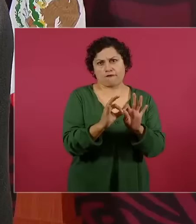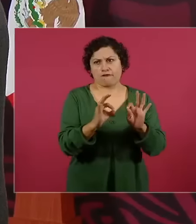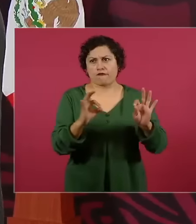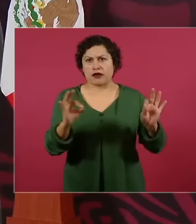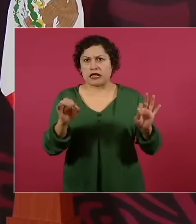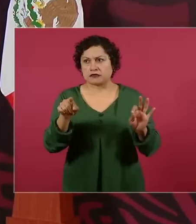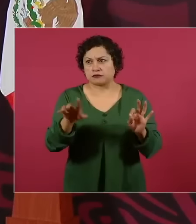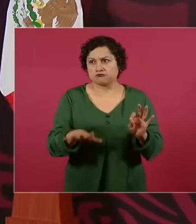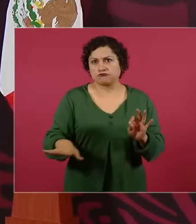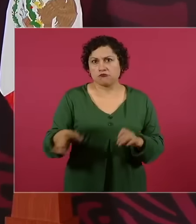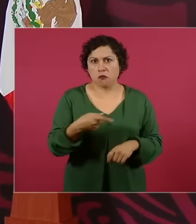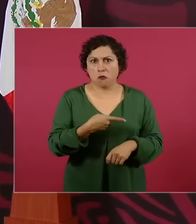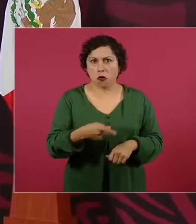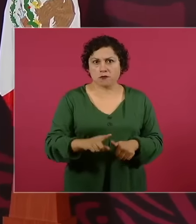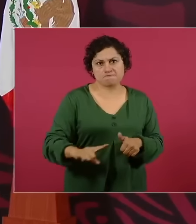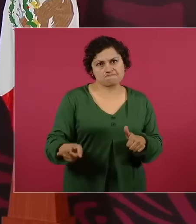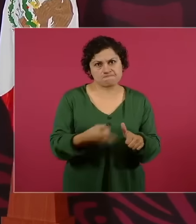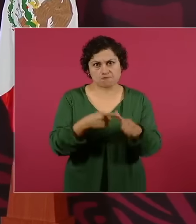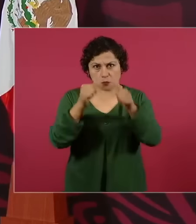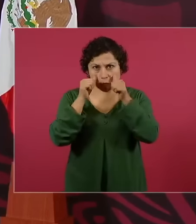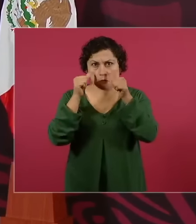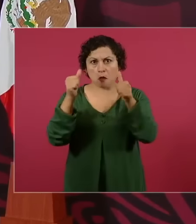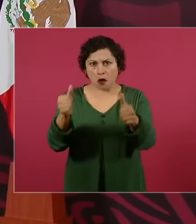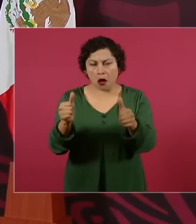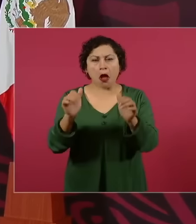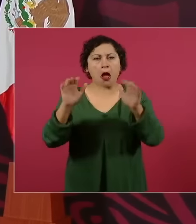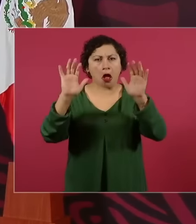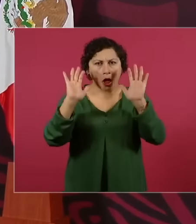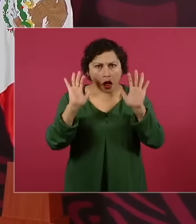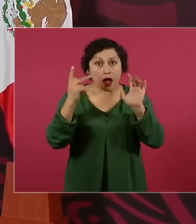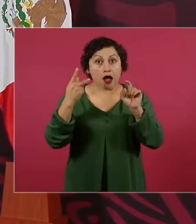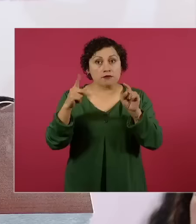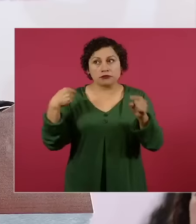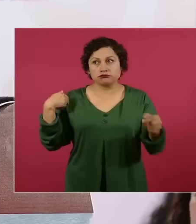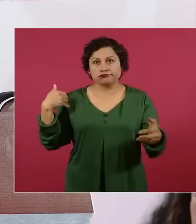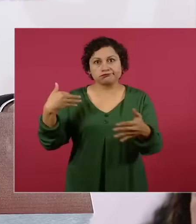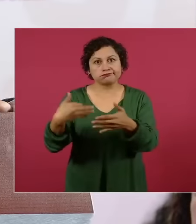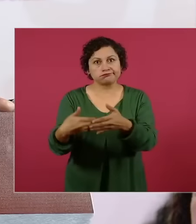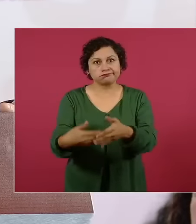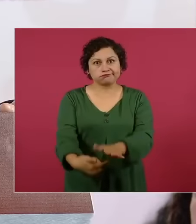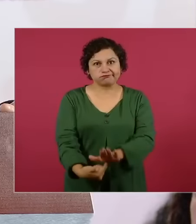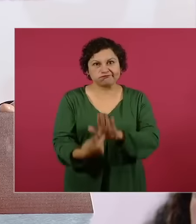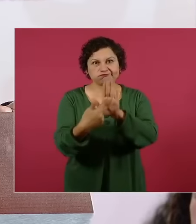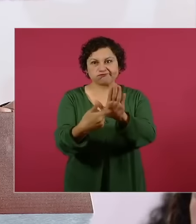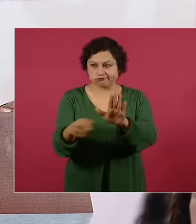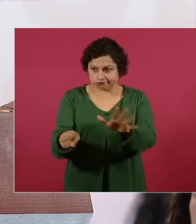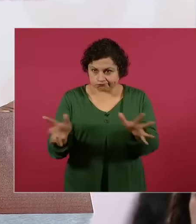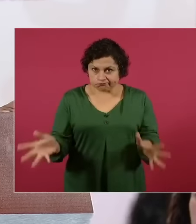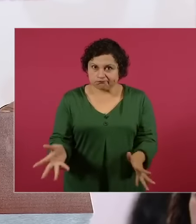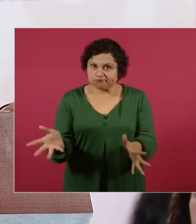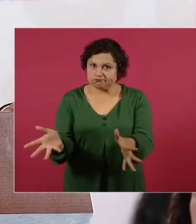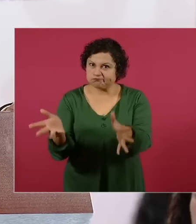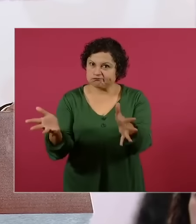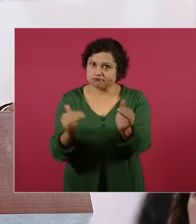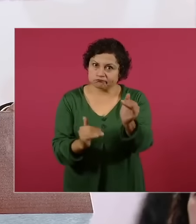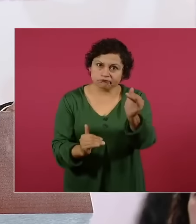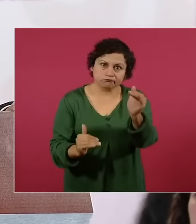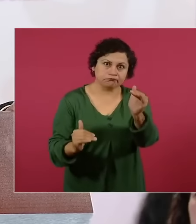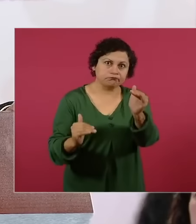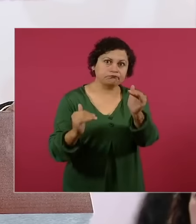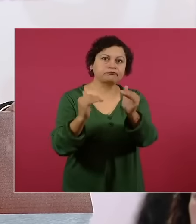otra cosa es lograr que salgan de la pobreza. Calculamos